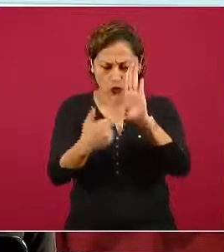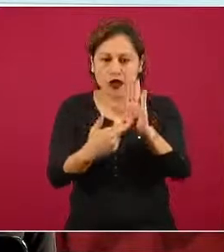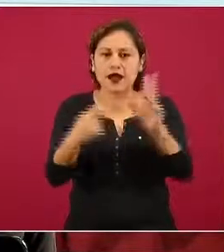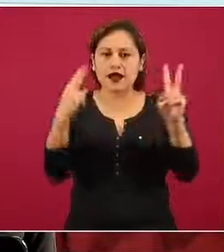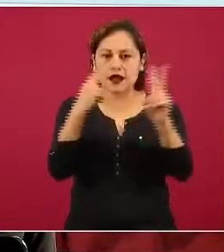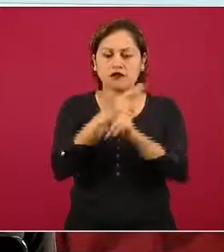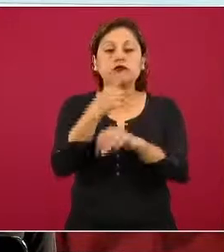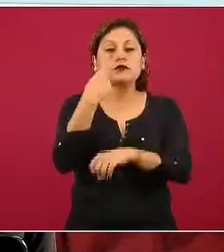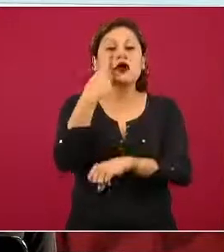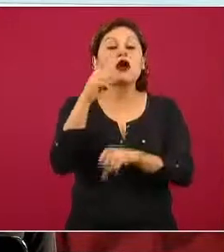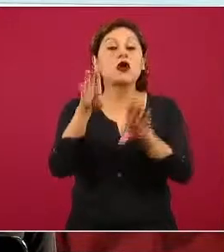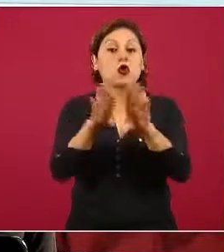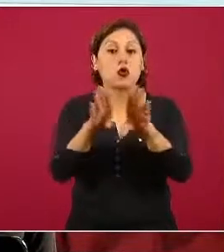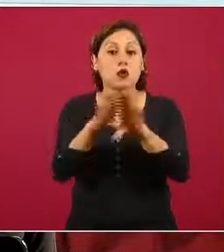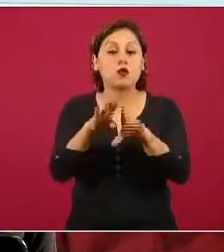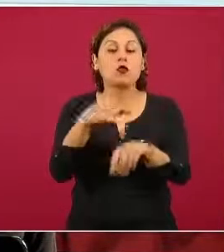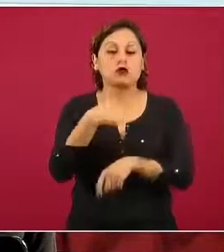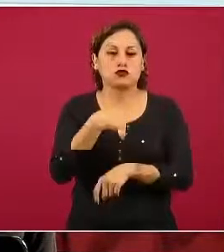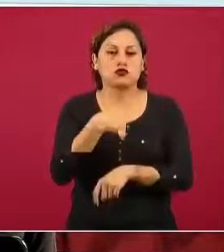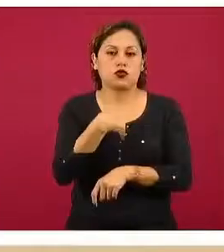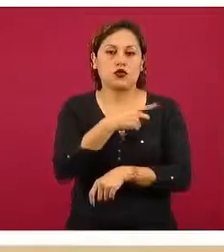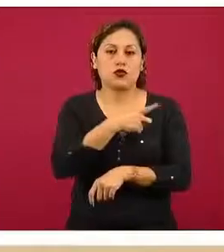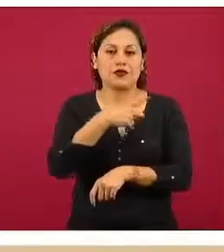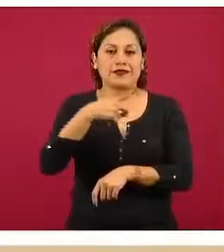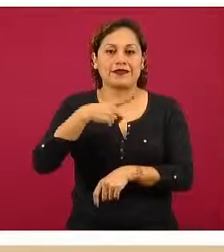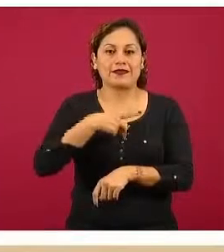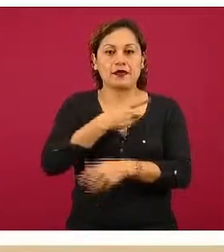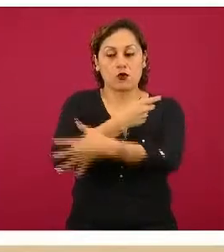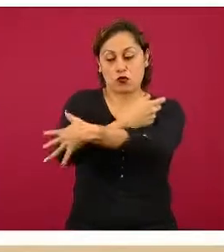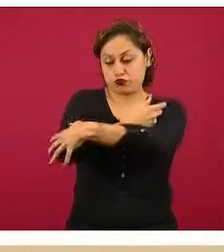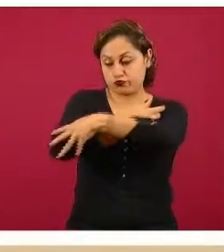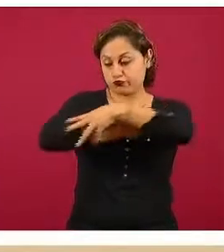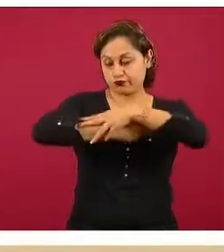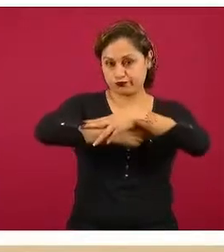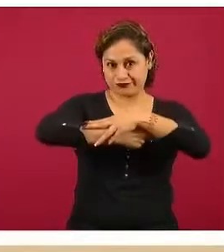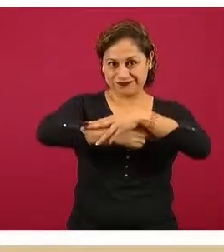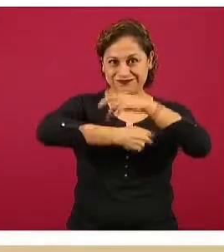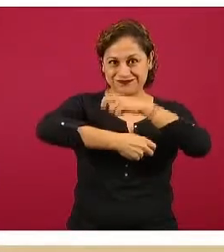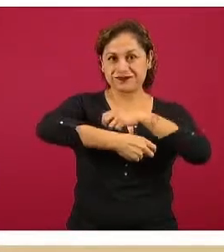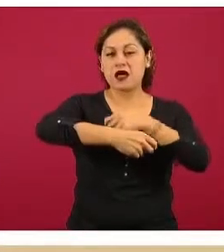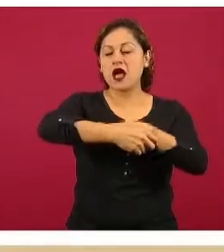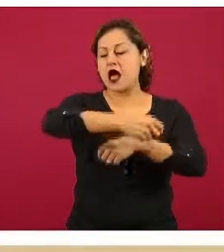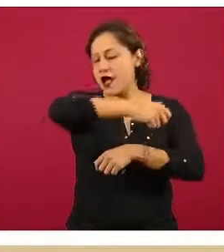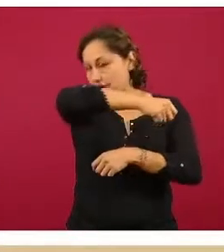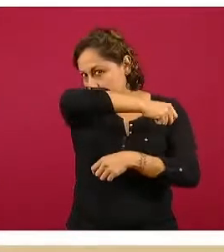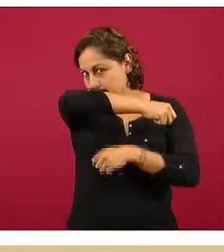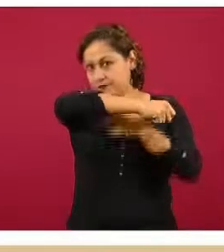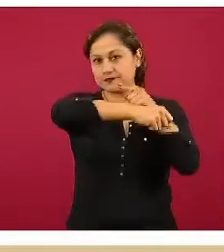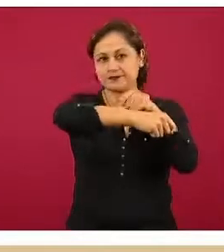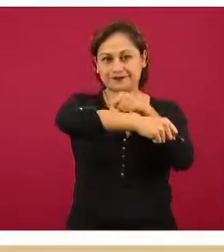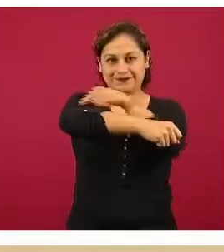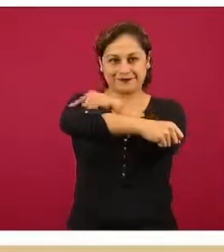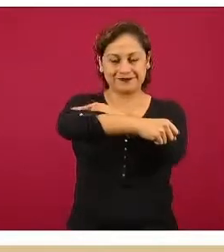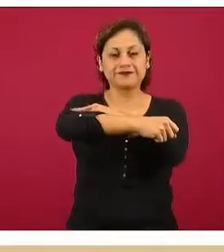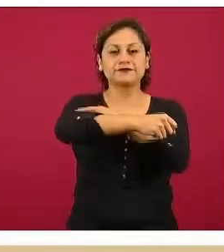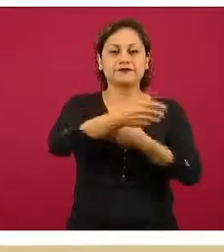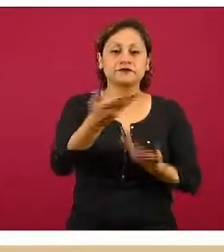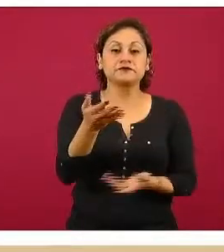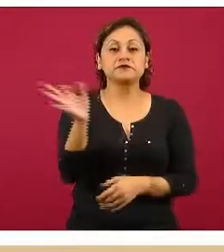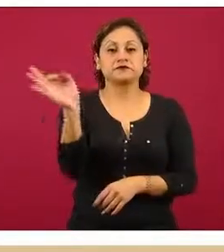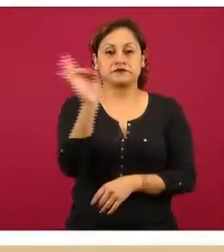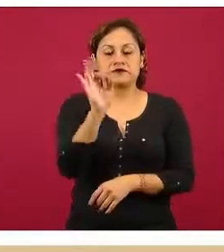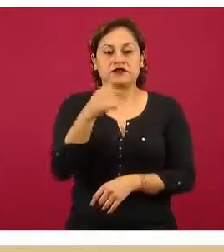utilizar la parte interna del codo al toser o estornudar cuando tenga yo a